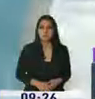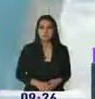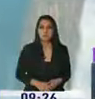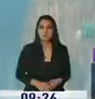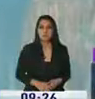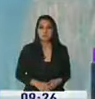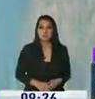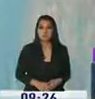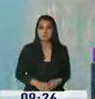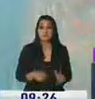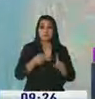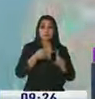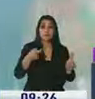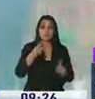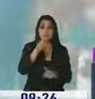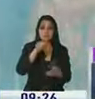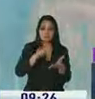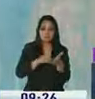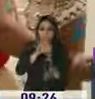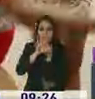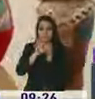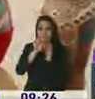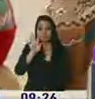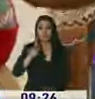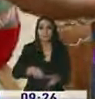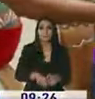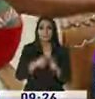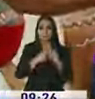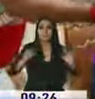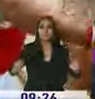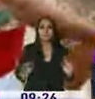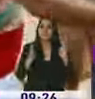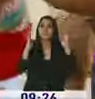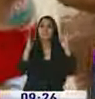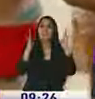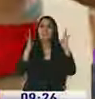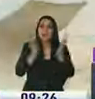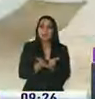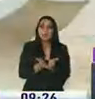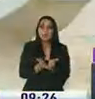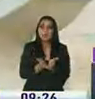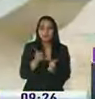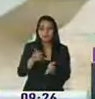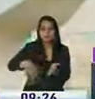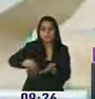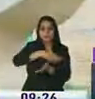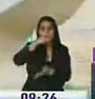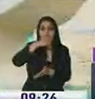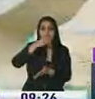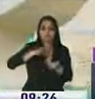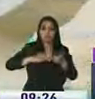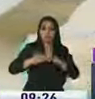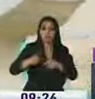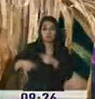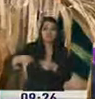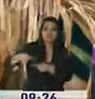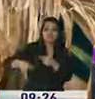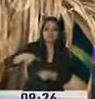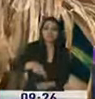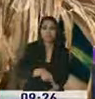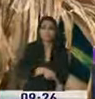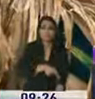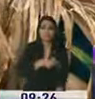sobre la superficie de la tierra. Desde 1992 se realiza el Festival de la Balsa Manteña en esta comunidad, donde las tradiciones